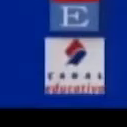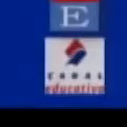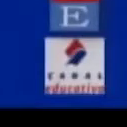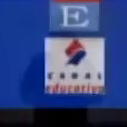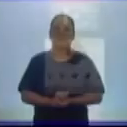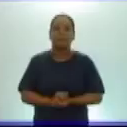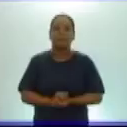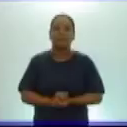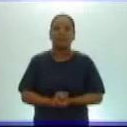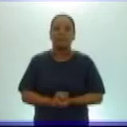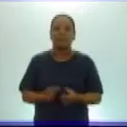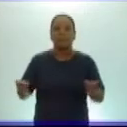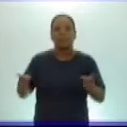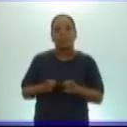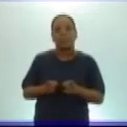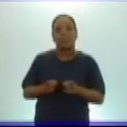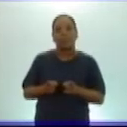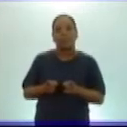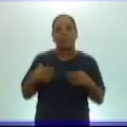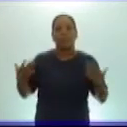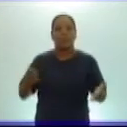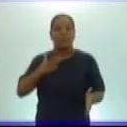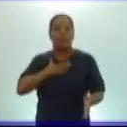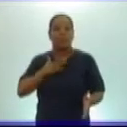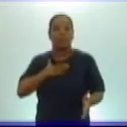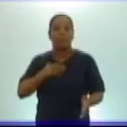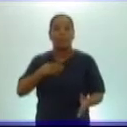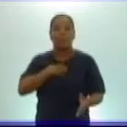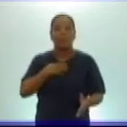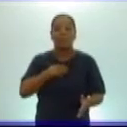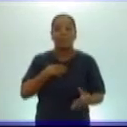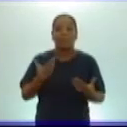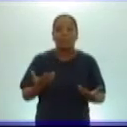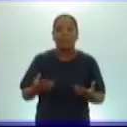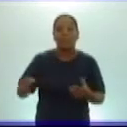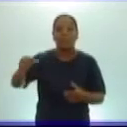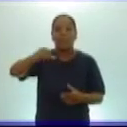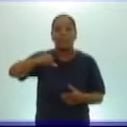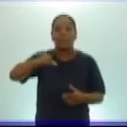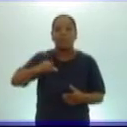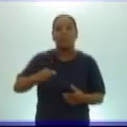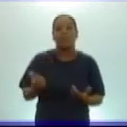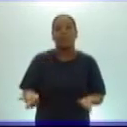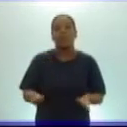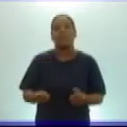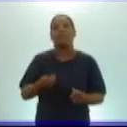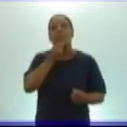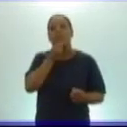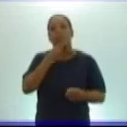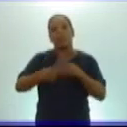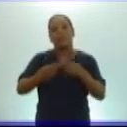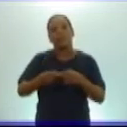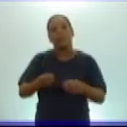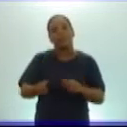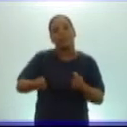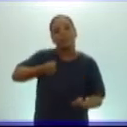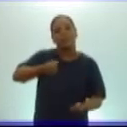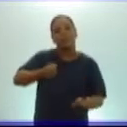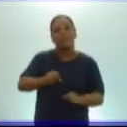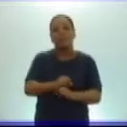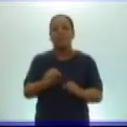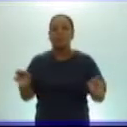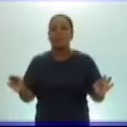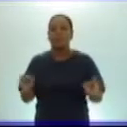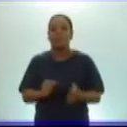Entonces, en resumen, ¿qué propiedades tienen que tener los componentes para poder aplicar la decantación simple? Y fíjense que en la diapo